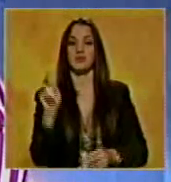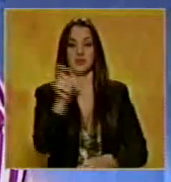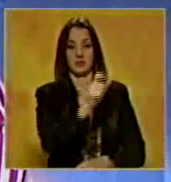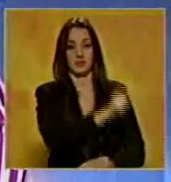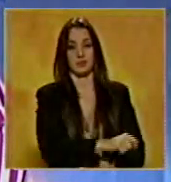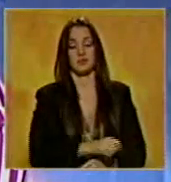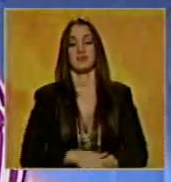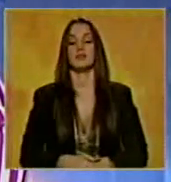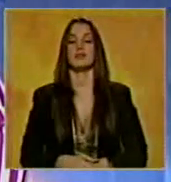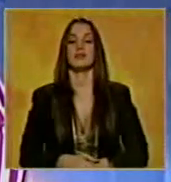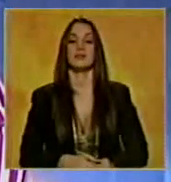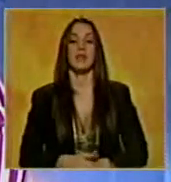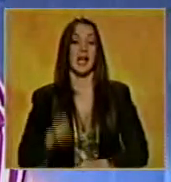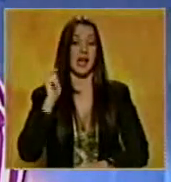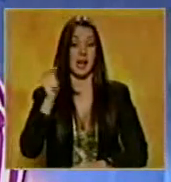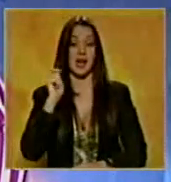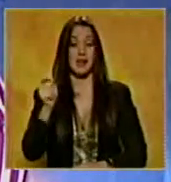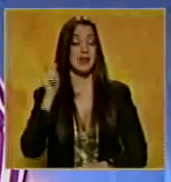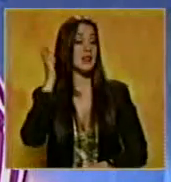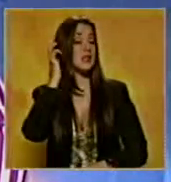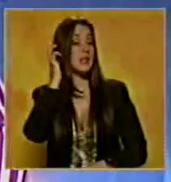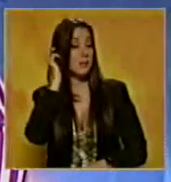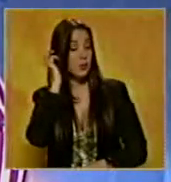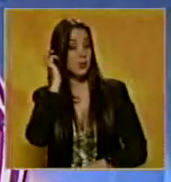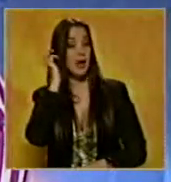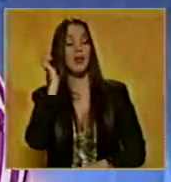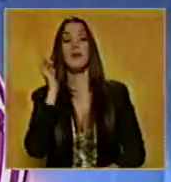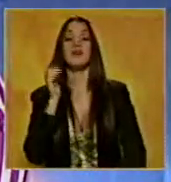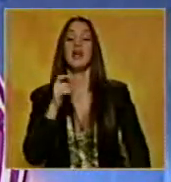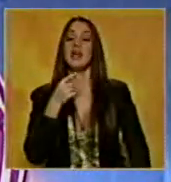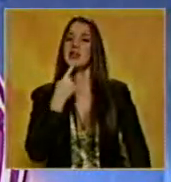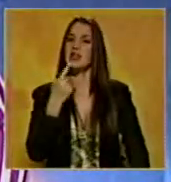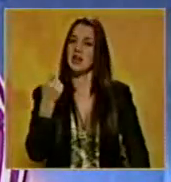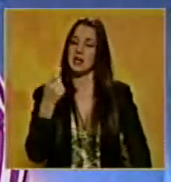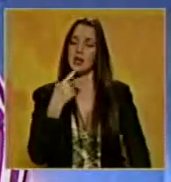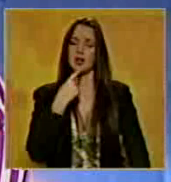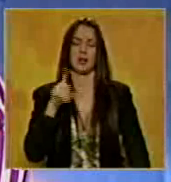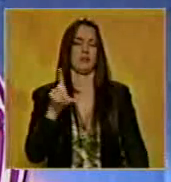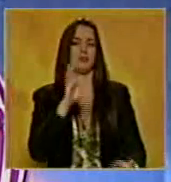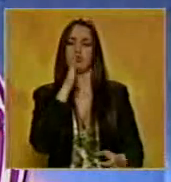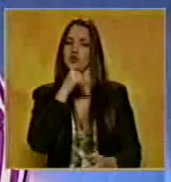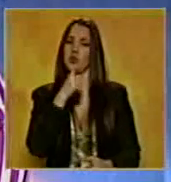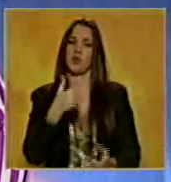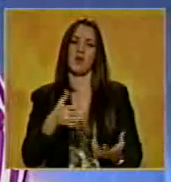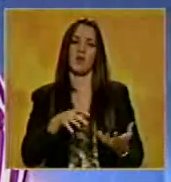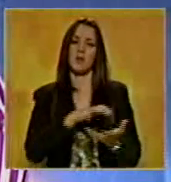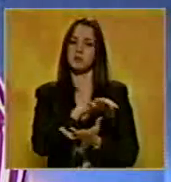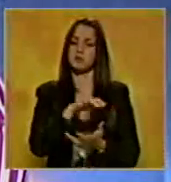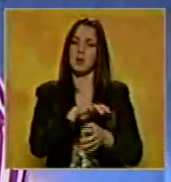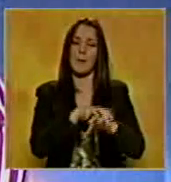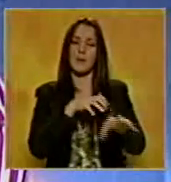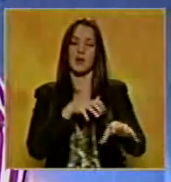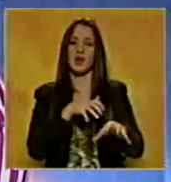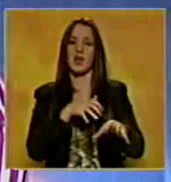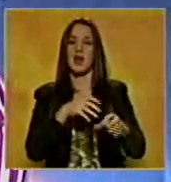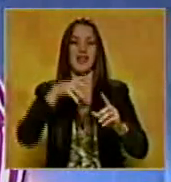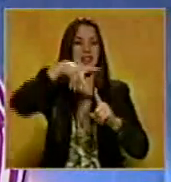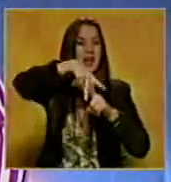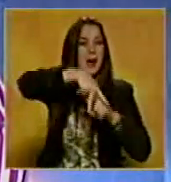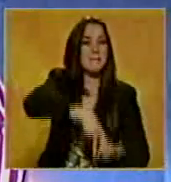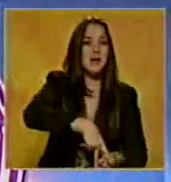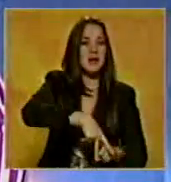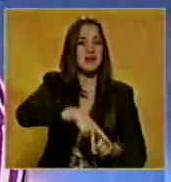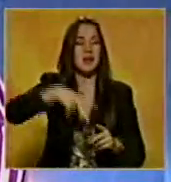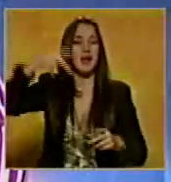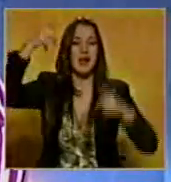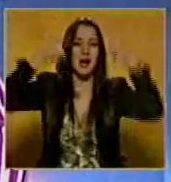La diputada electa a la Asamblea Nacional, Cilia Flores, aseguró que no habrá mayoría circunstancial que pueda doblegar las fuerzas revolucionarias.